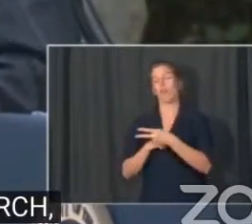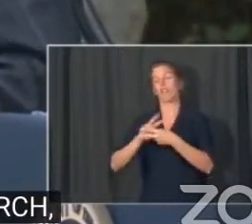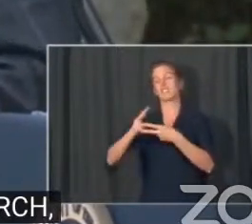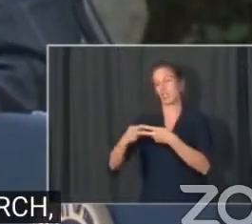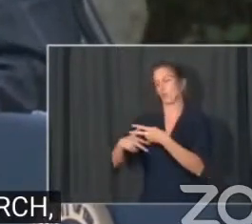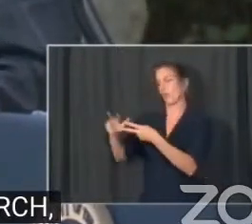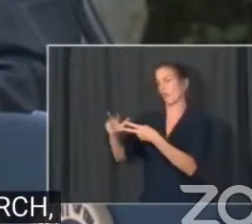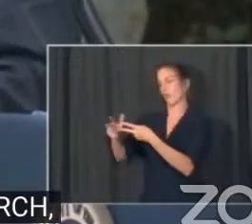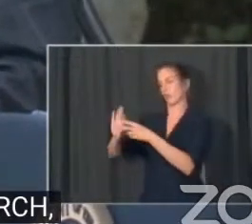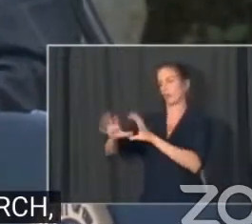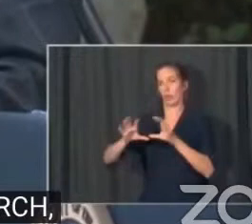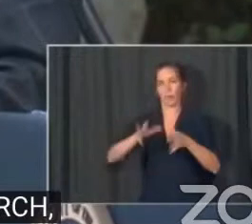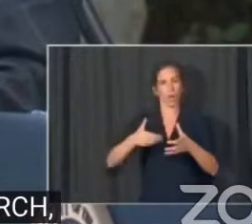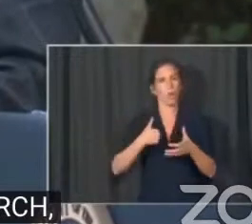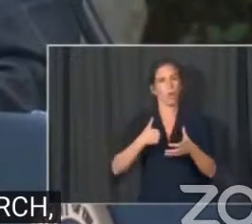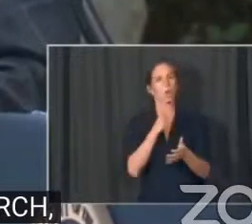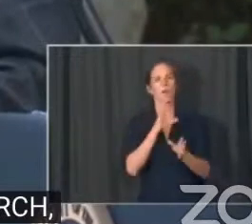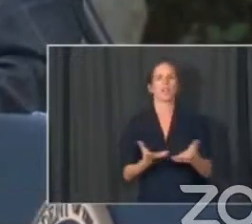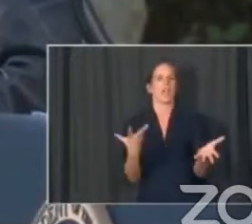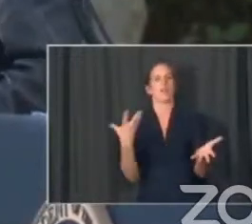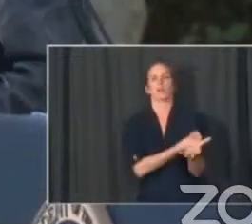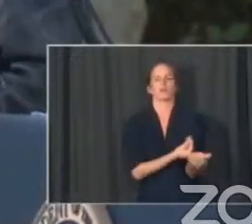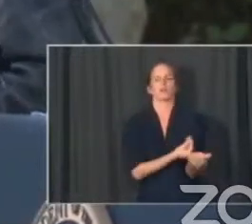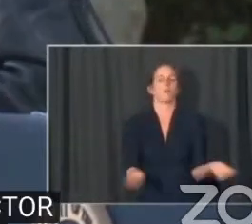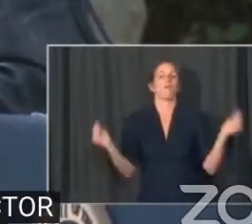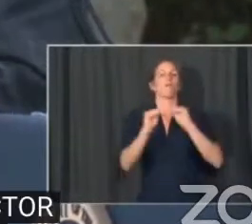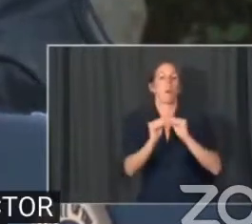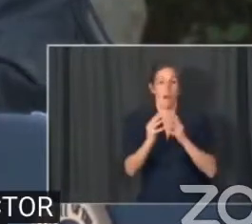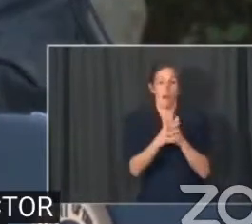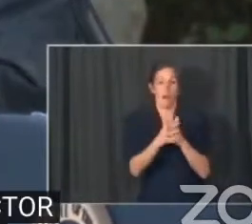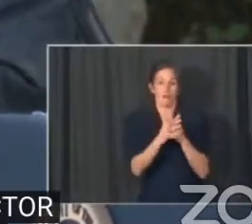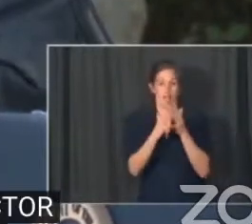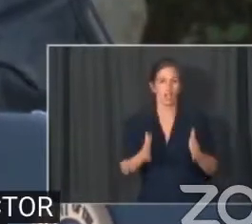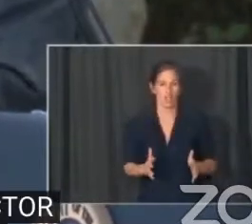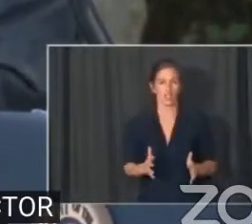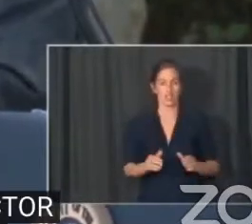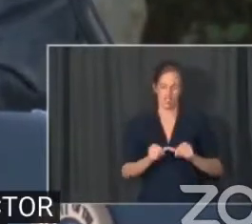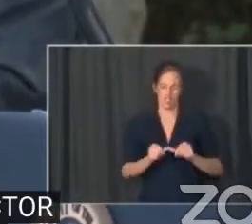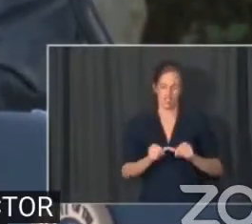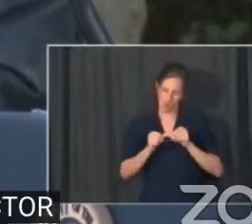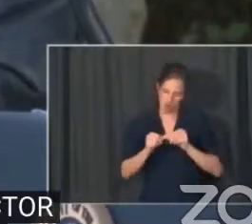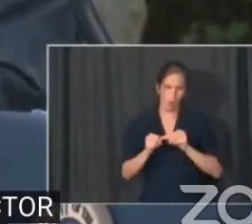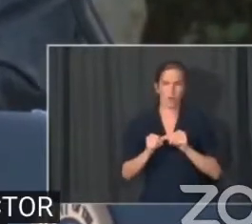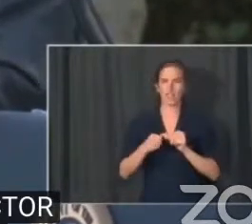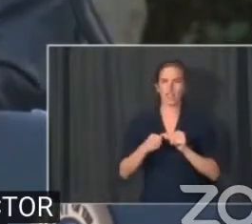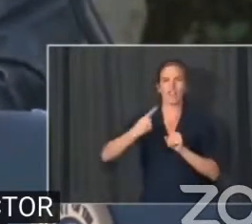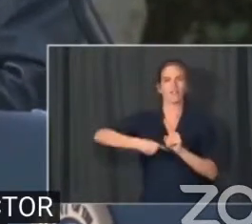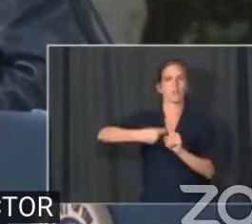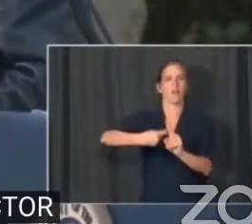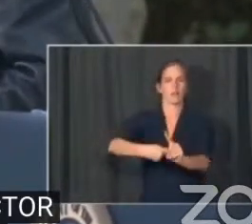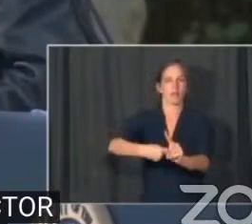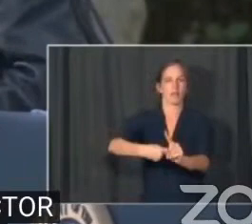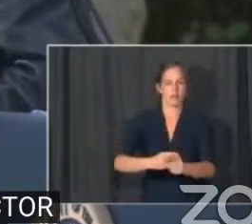el mes de febrero o marzo, si hay más vacunas, se le brindarán